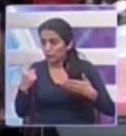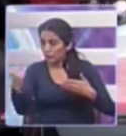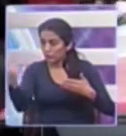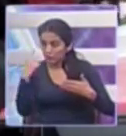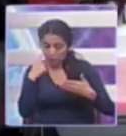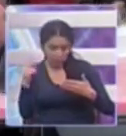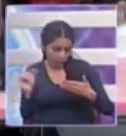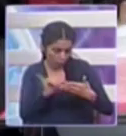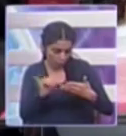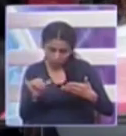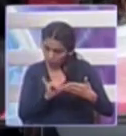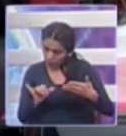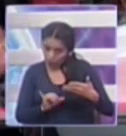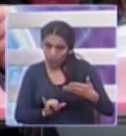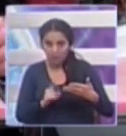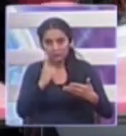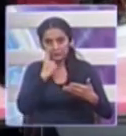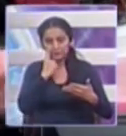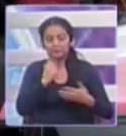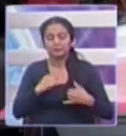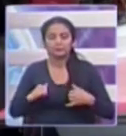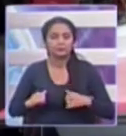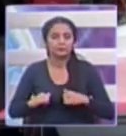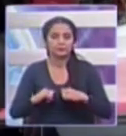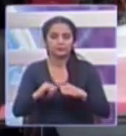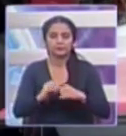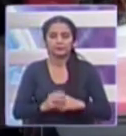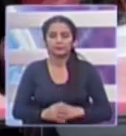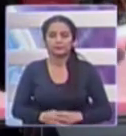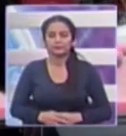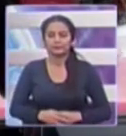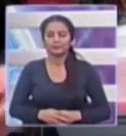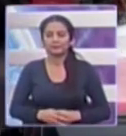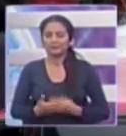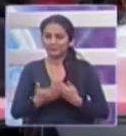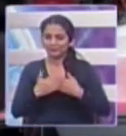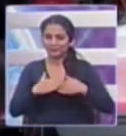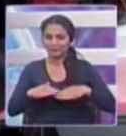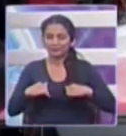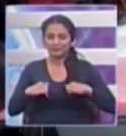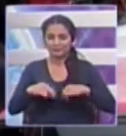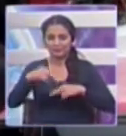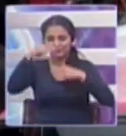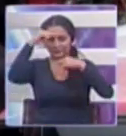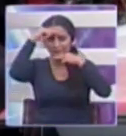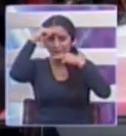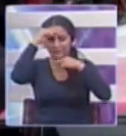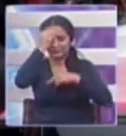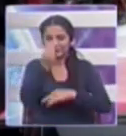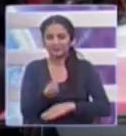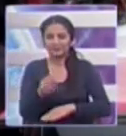Con eso como información desde aquí, desde las instalaciones del organismo electoral, nos despedimos y continúan con información. Buenas tardes.